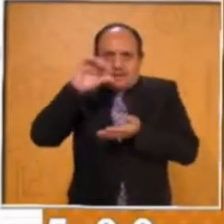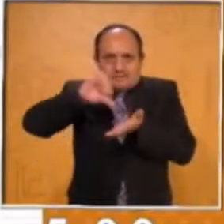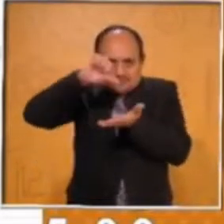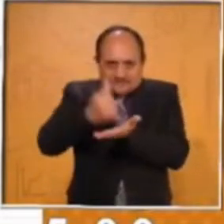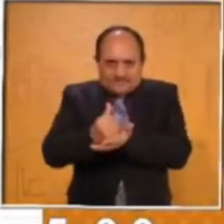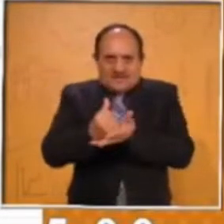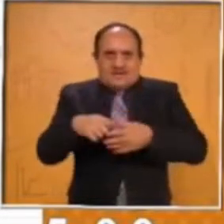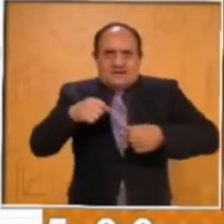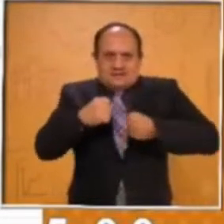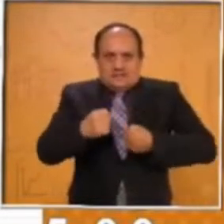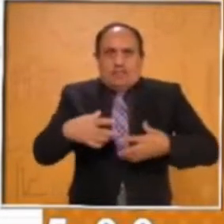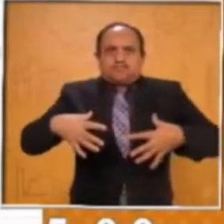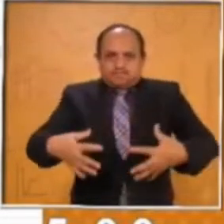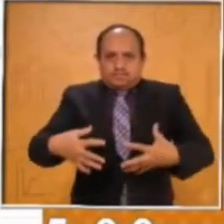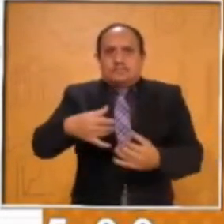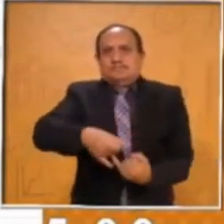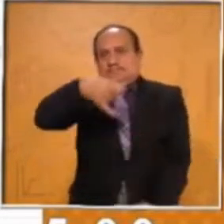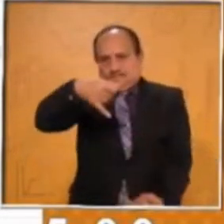corpulento, ligero, esbelto.